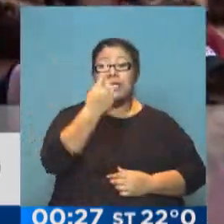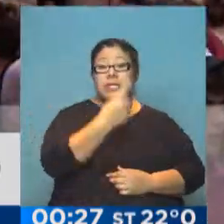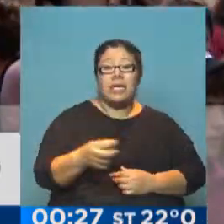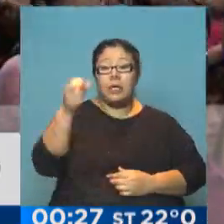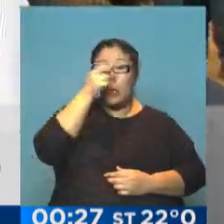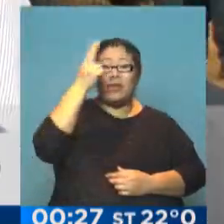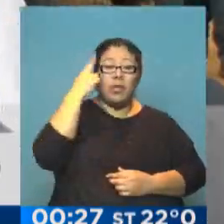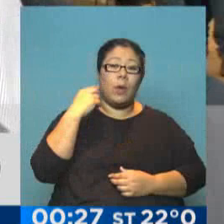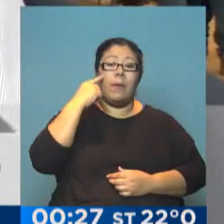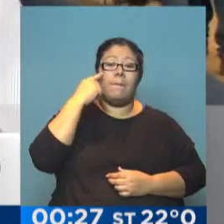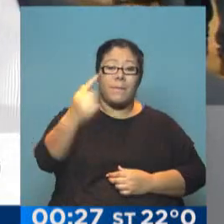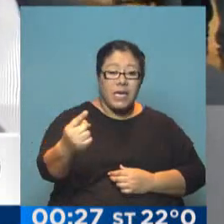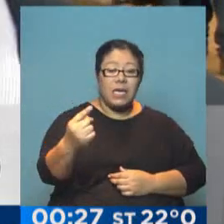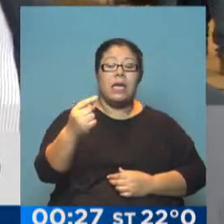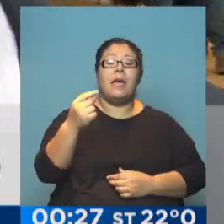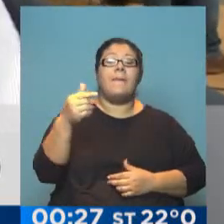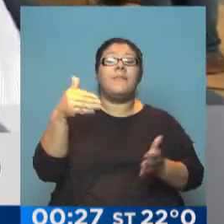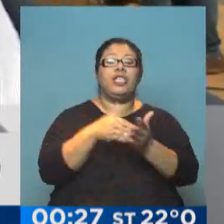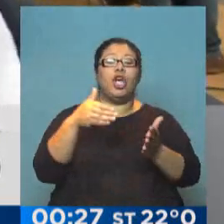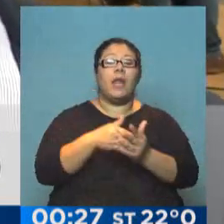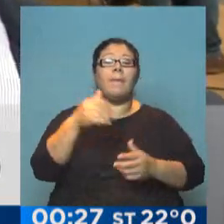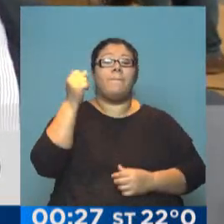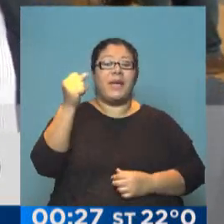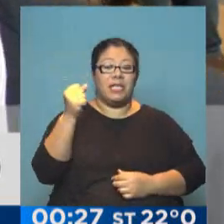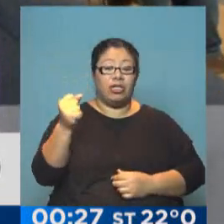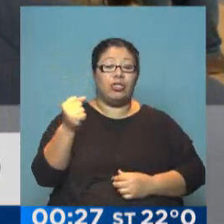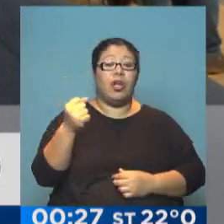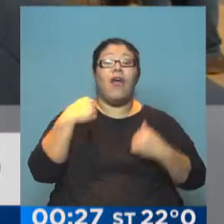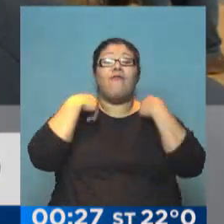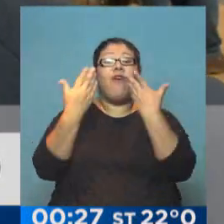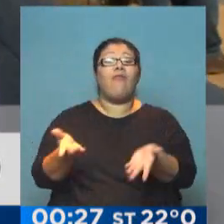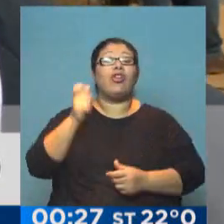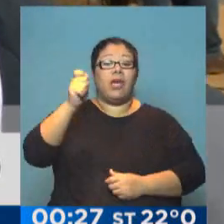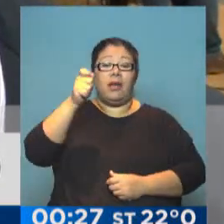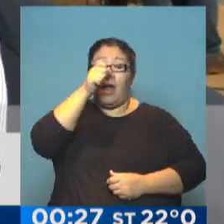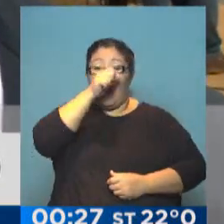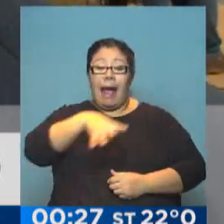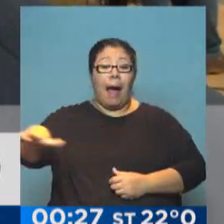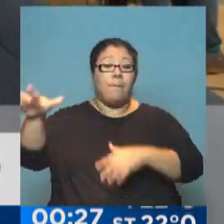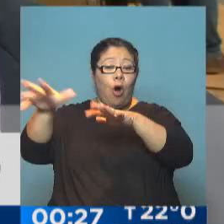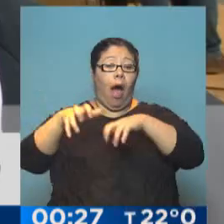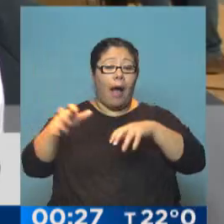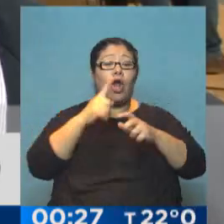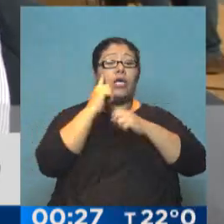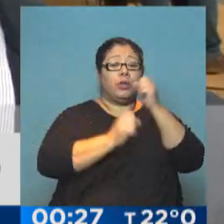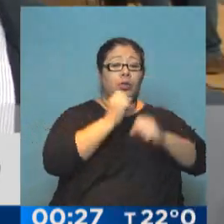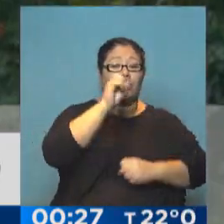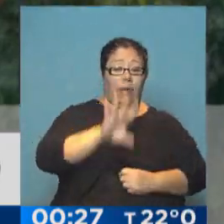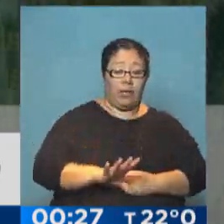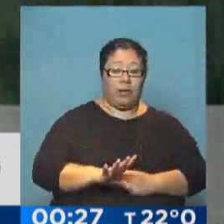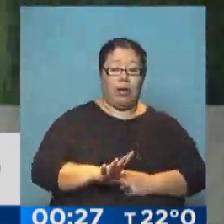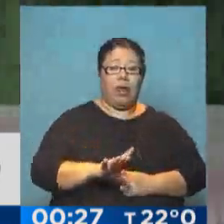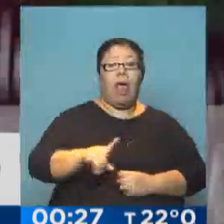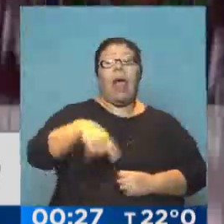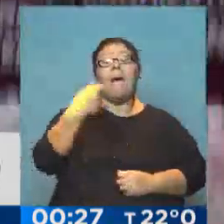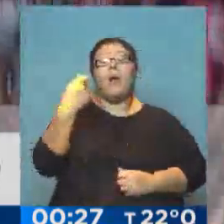129.000 millones de pesos, con lo que benefició a pocos, es decir, a las patronales del agro. Mientras, a 8 millones de personas, 400 pesos cada uno,